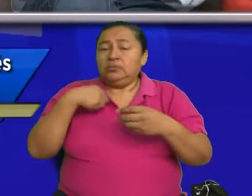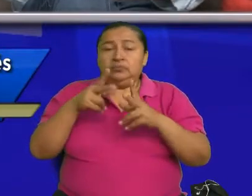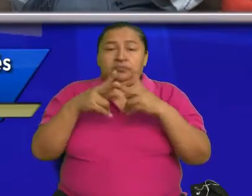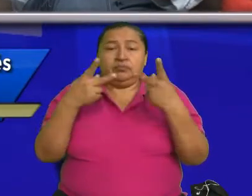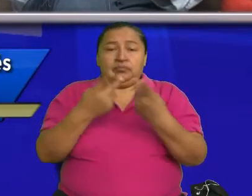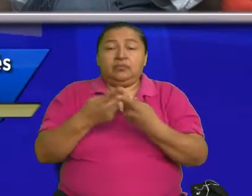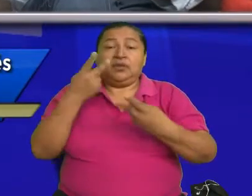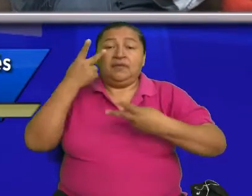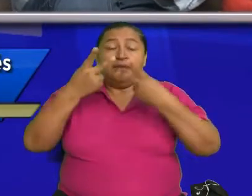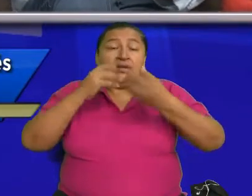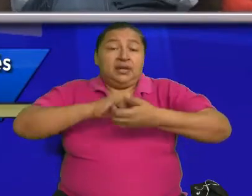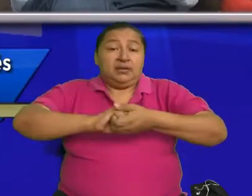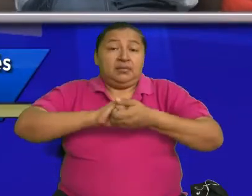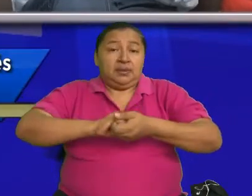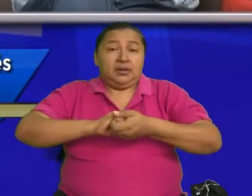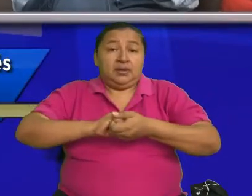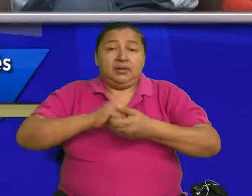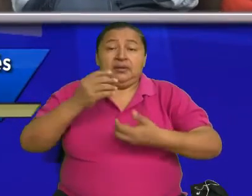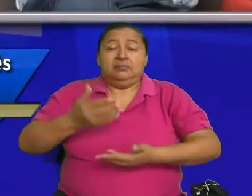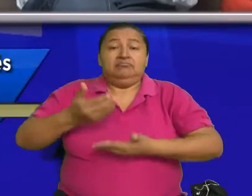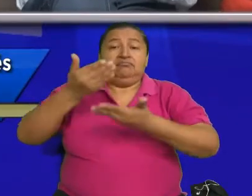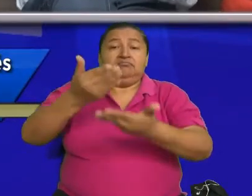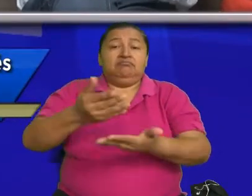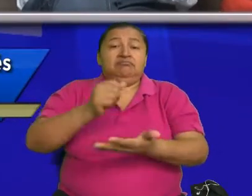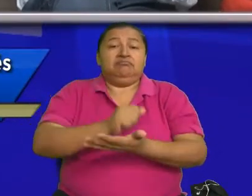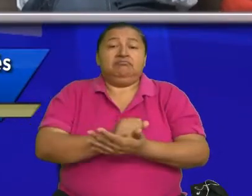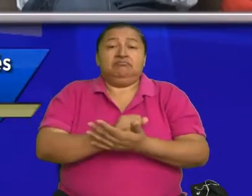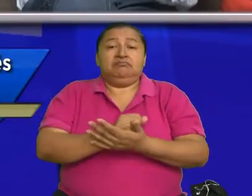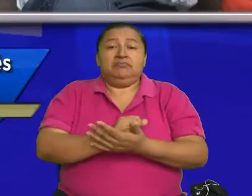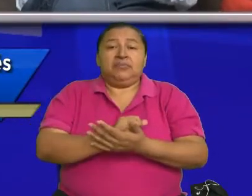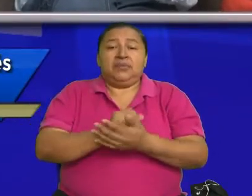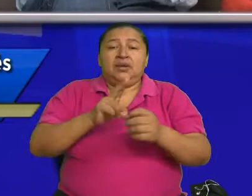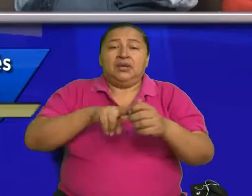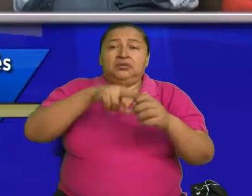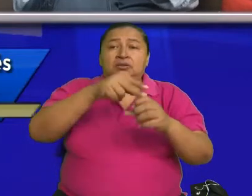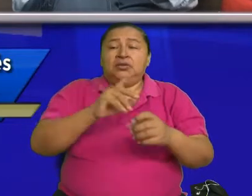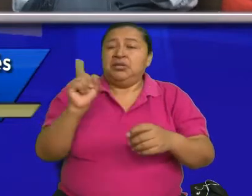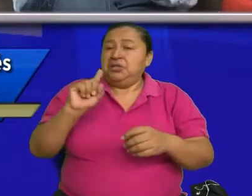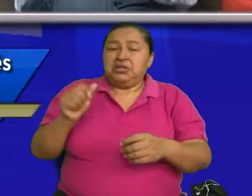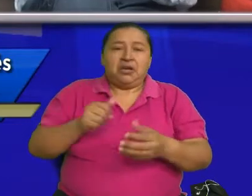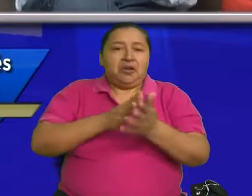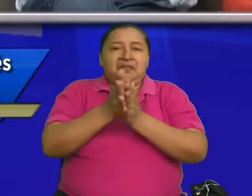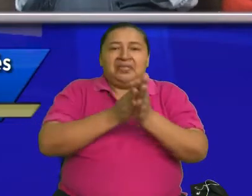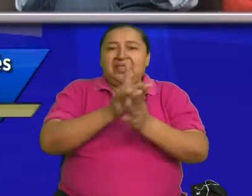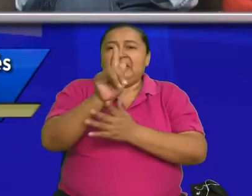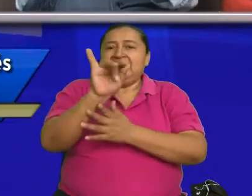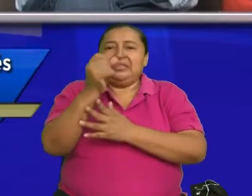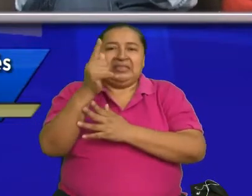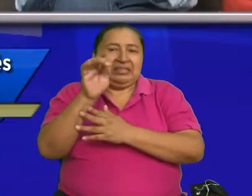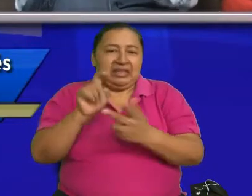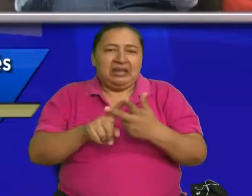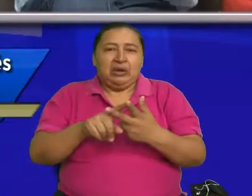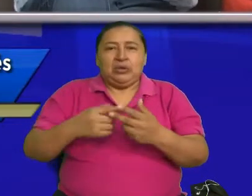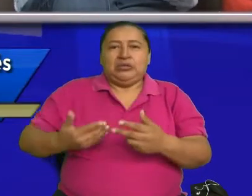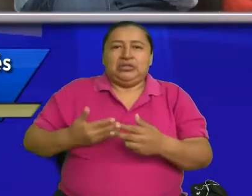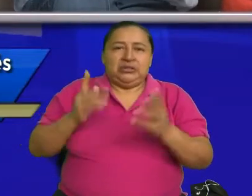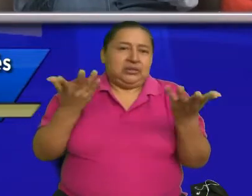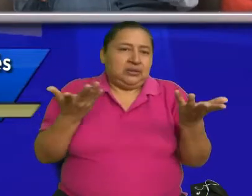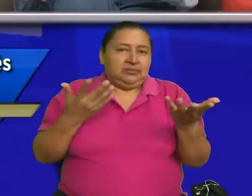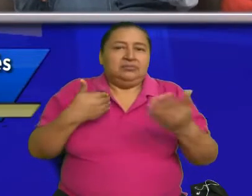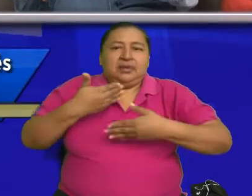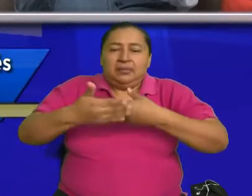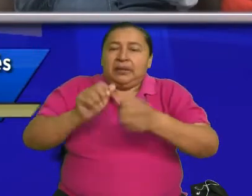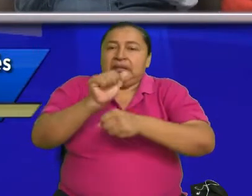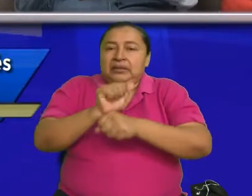visitar a un amigo, una amiga, te sale con una gaseosa ahora, ya no te sale con un tite, con una chicha. Es una costumbre, se ha ido